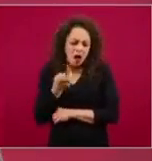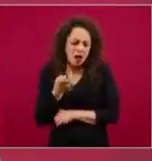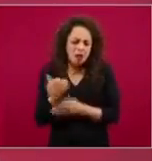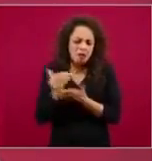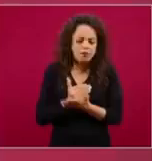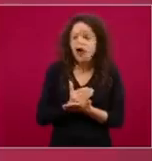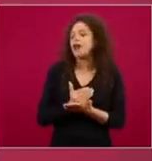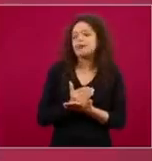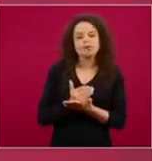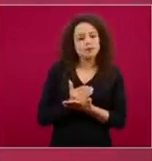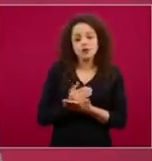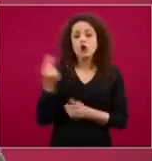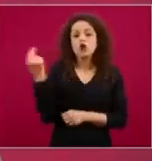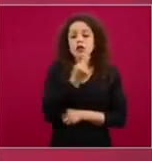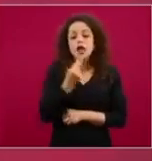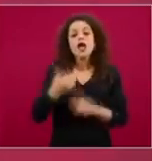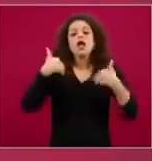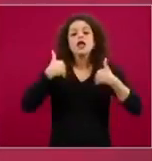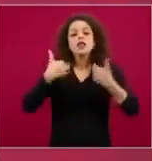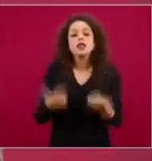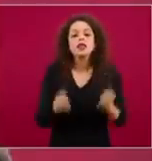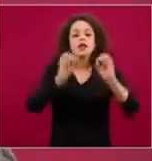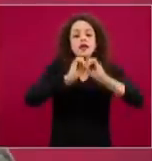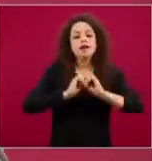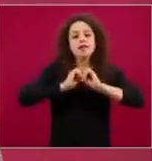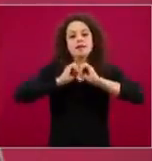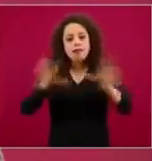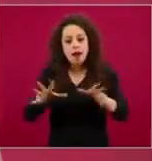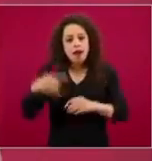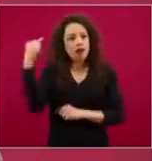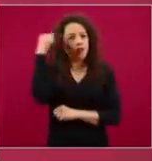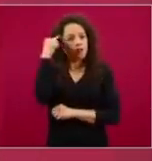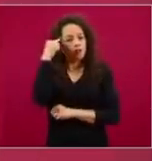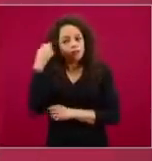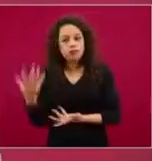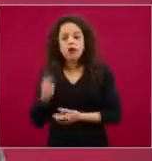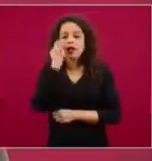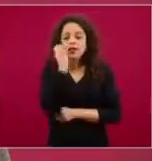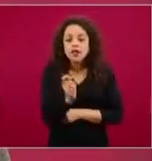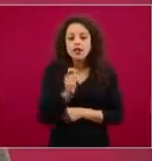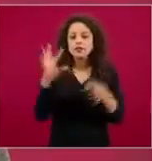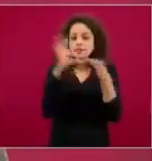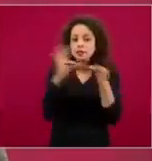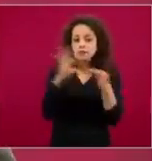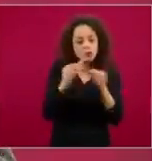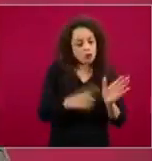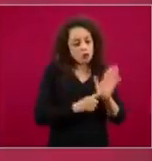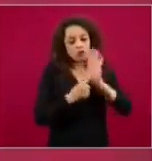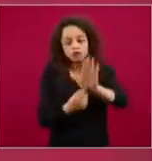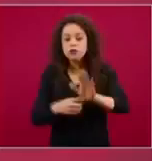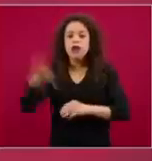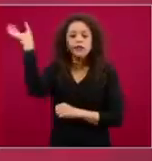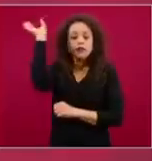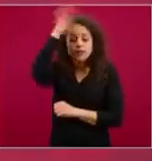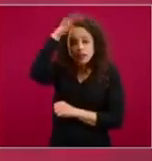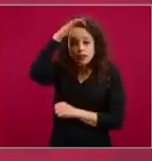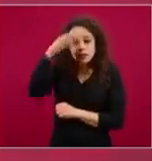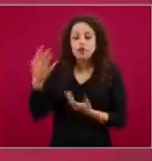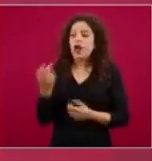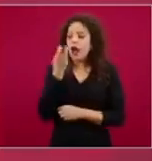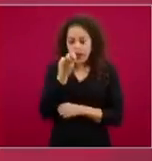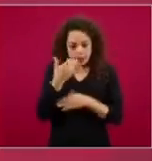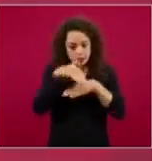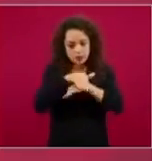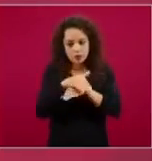trata de tener un sentido lógico, un pensamiento claro, escuchar la evidencia científica y entonces hacer una reflexión sobre